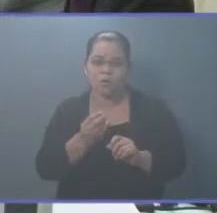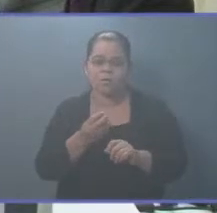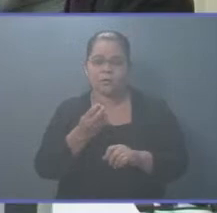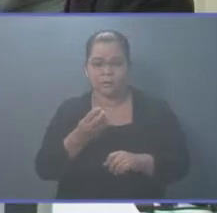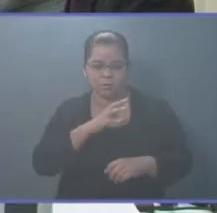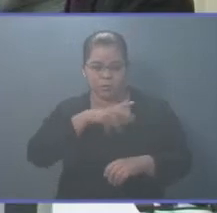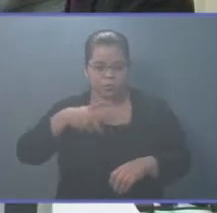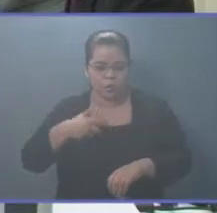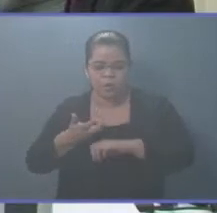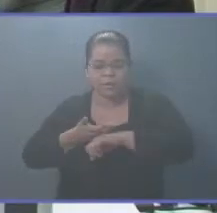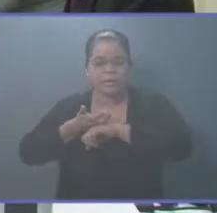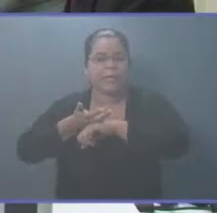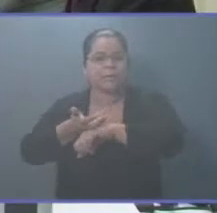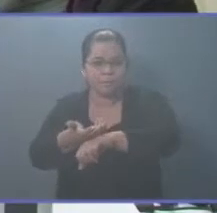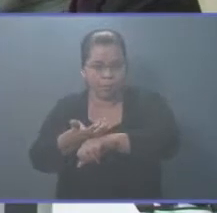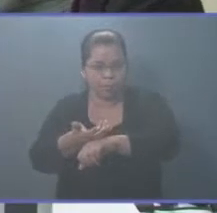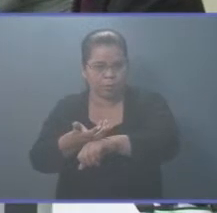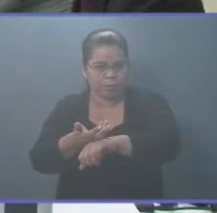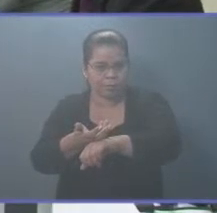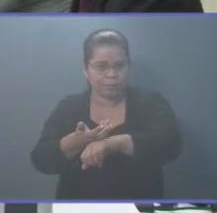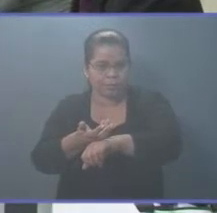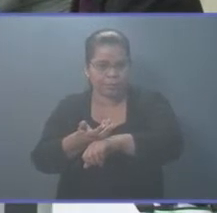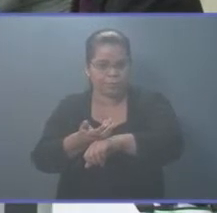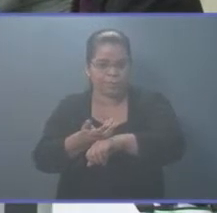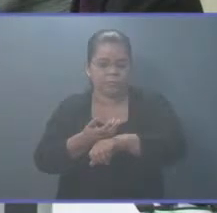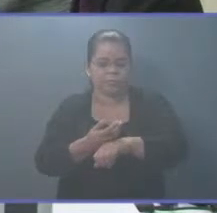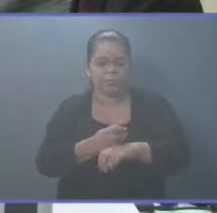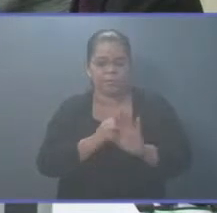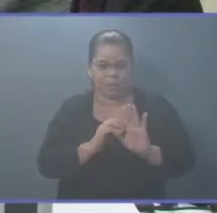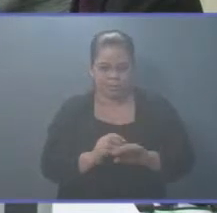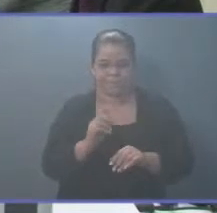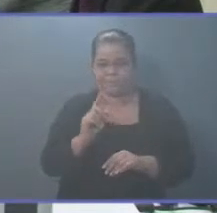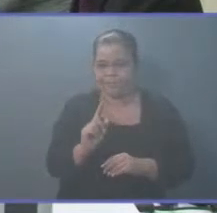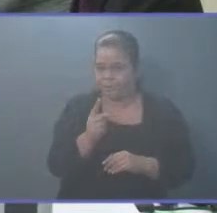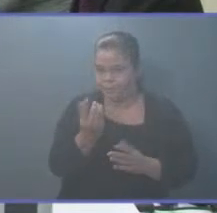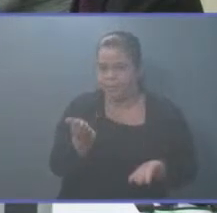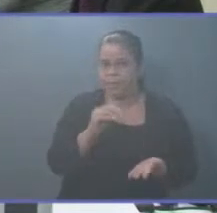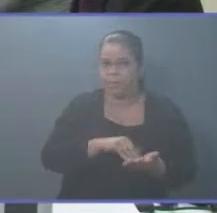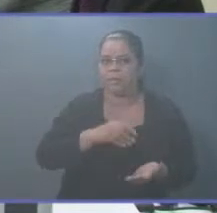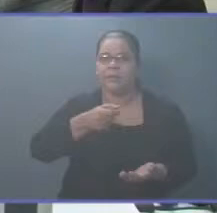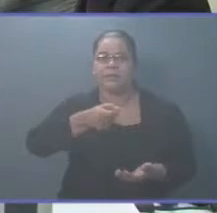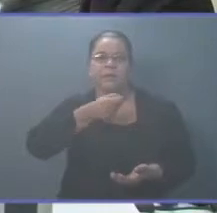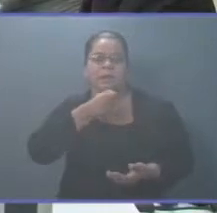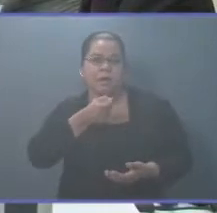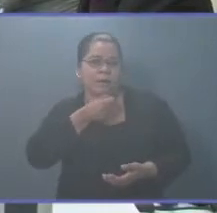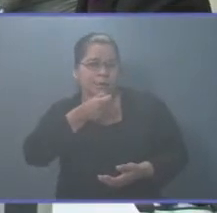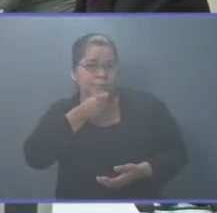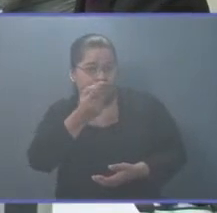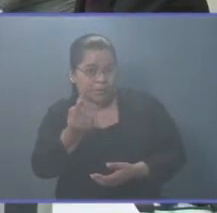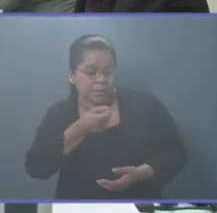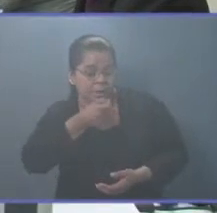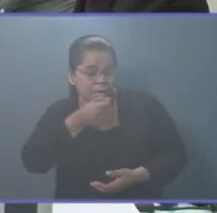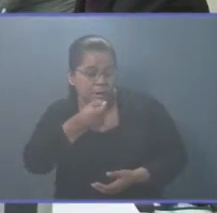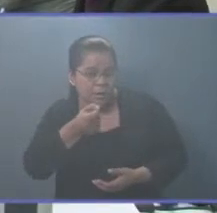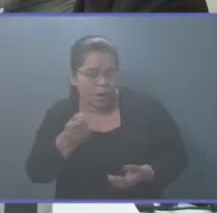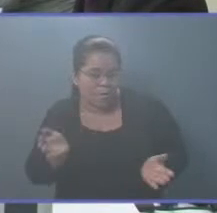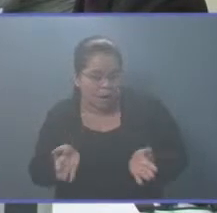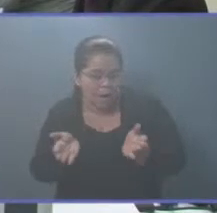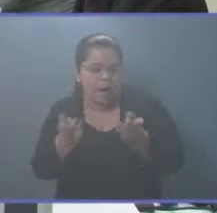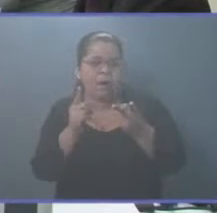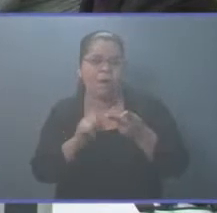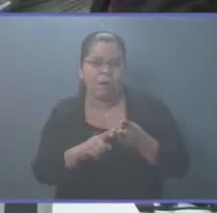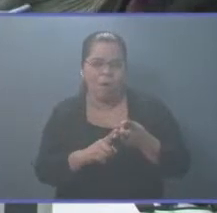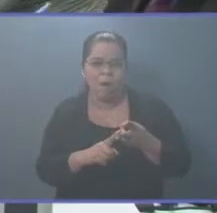garanticen, Promotores, te dijo. ajá, sería promotores, y Coma. ahí ya está, coma, De guía. lo que sigue, Sí. ¿verdad? Está